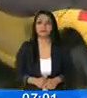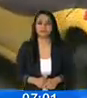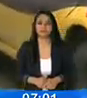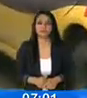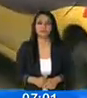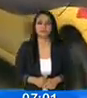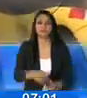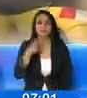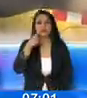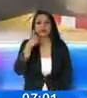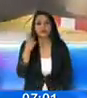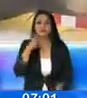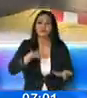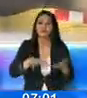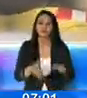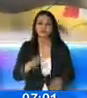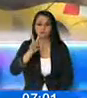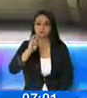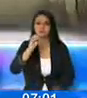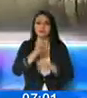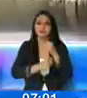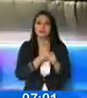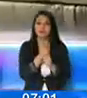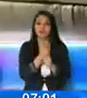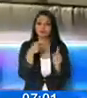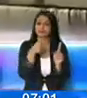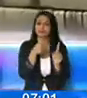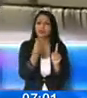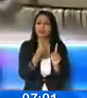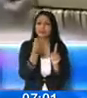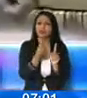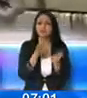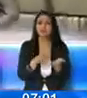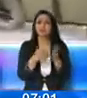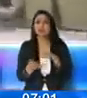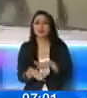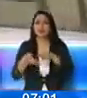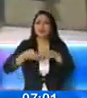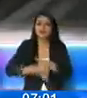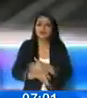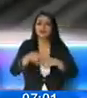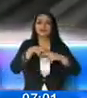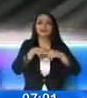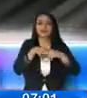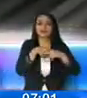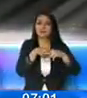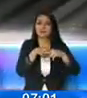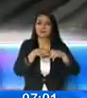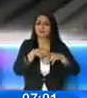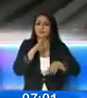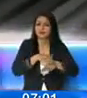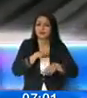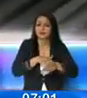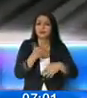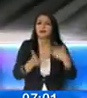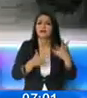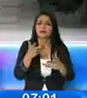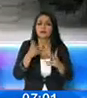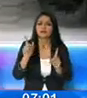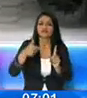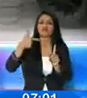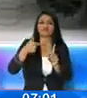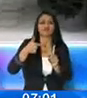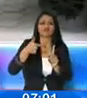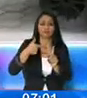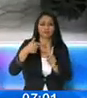De aproximadamente 20 años de edad, fue asesinado al interior de un taxi bajo la modalidad de sicariato. El